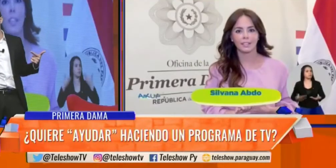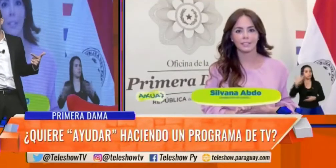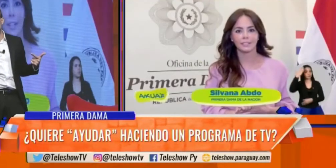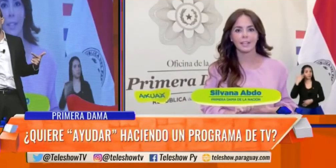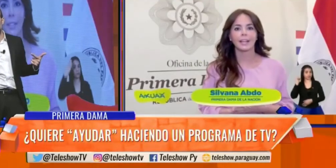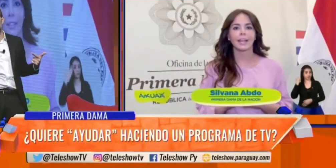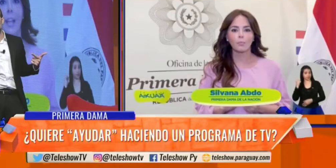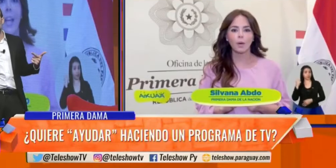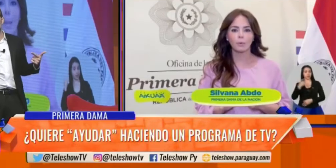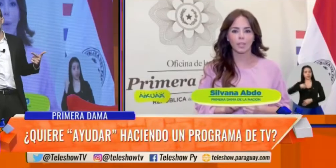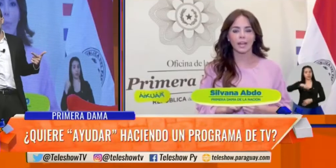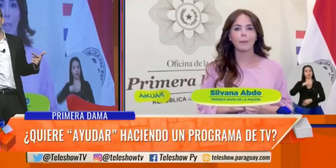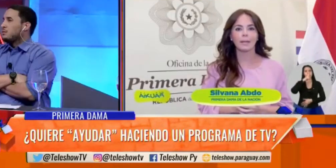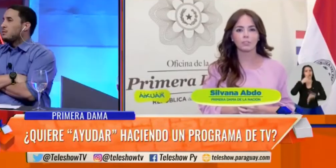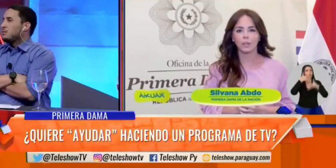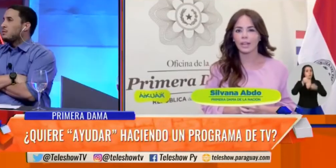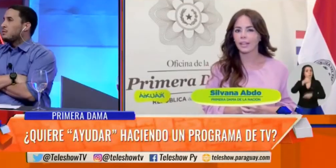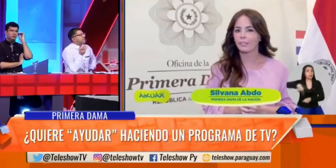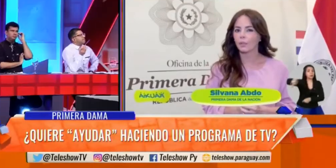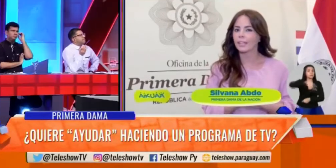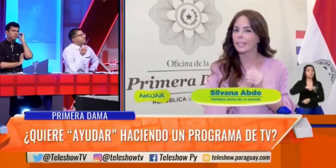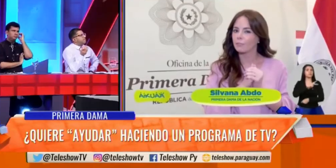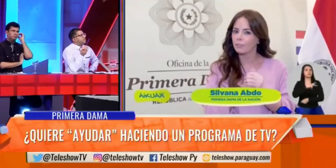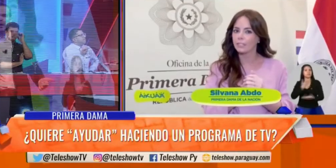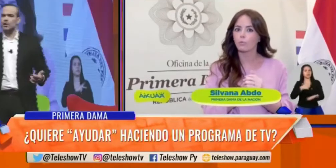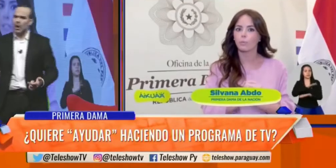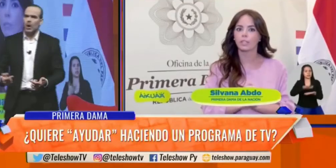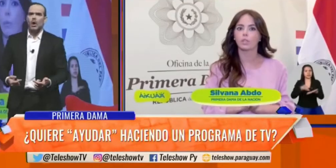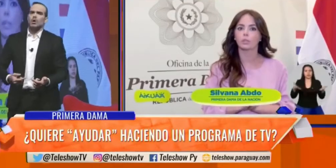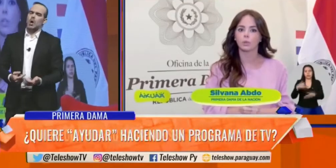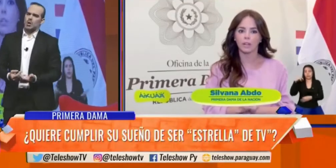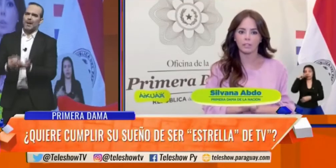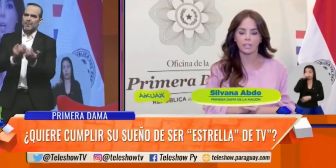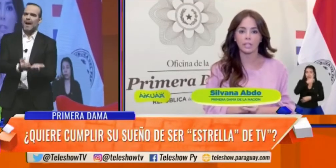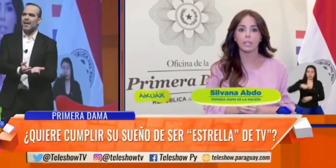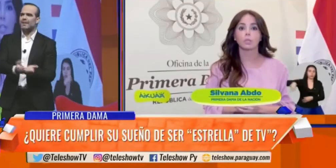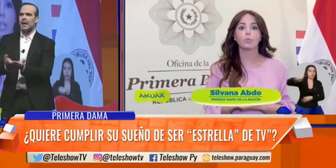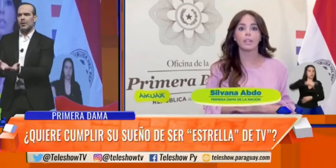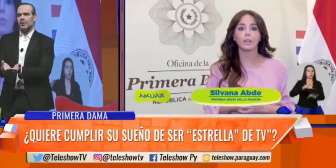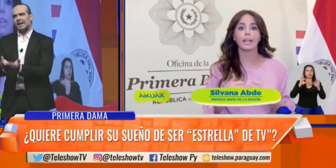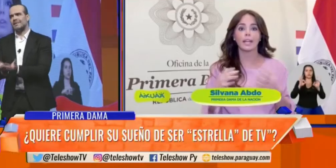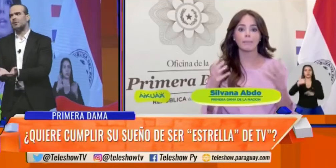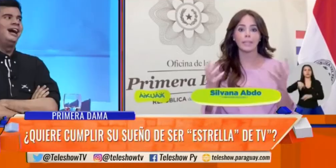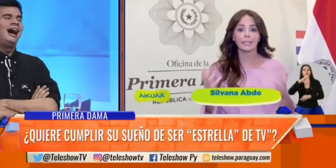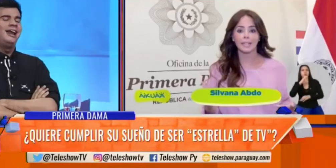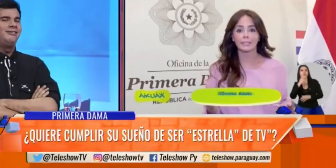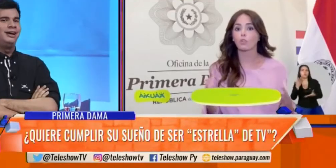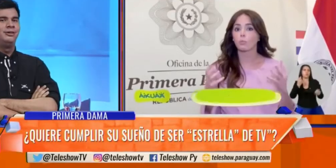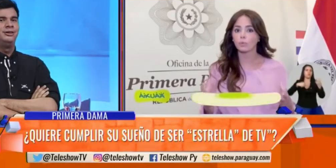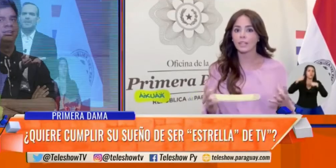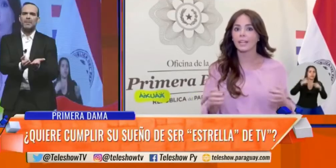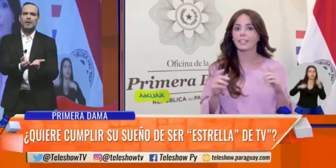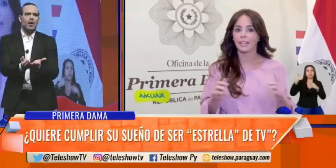de televisión para ayudar a la gente. Espero que no. Para mí que sí. La reactivación de la economía. Espero que no. La primera dama tiene un asesor, hermano.